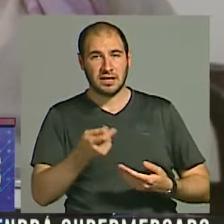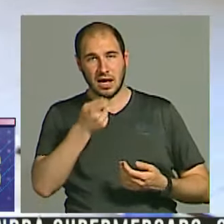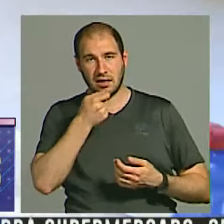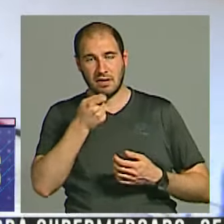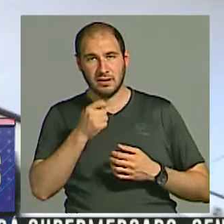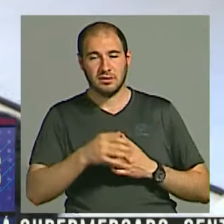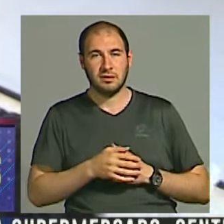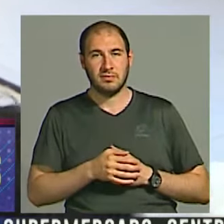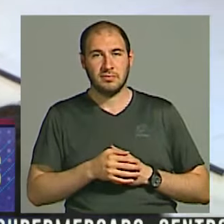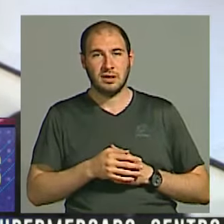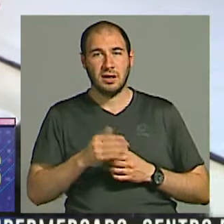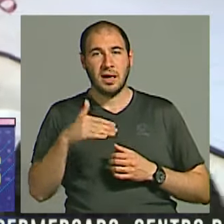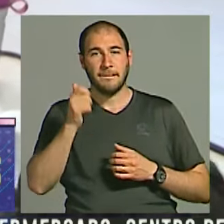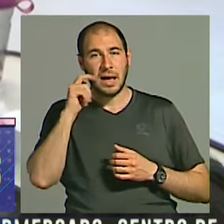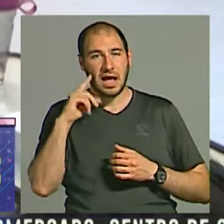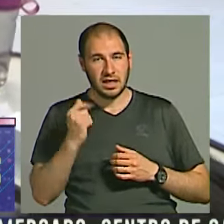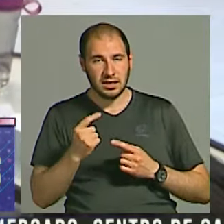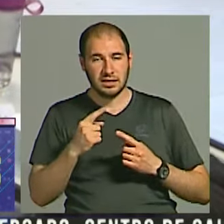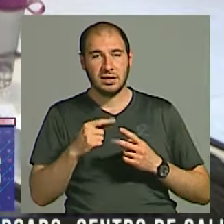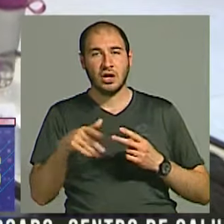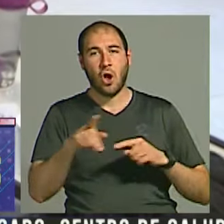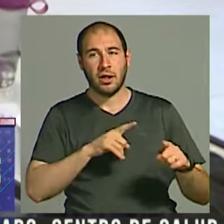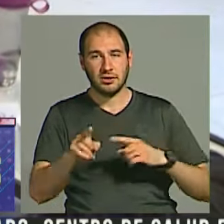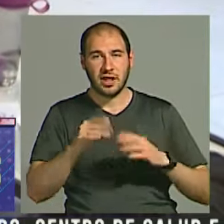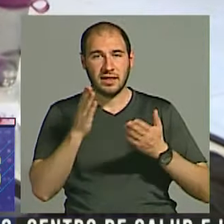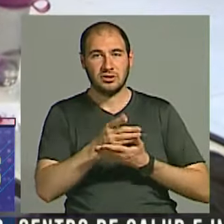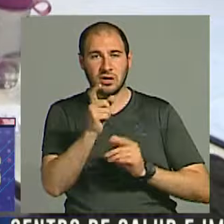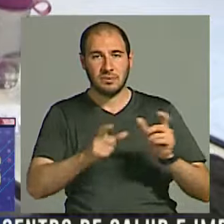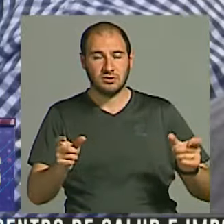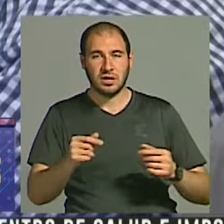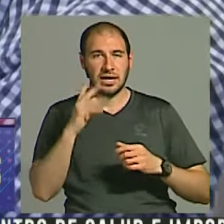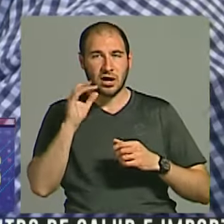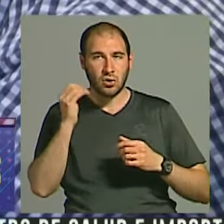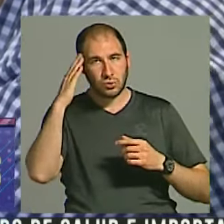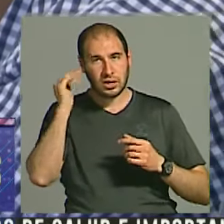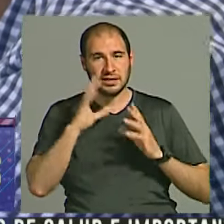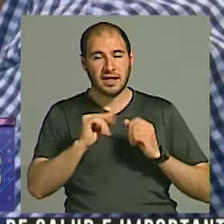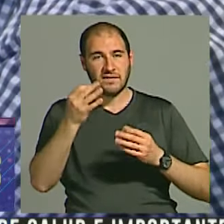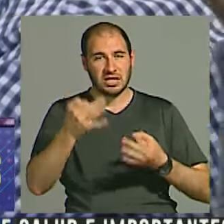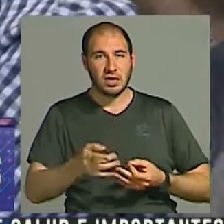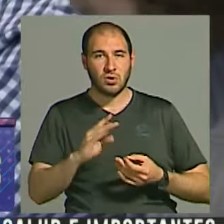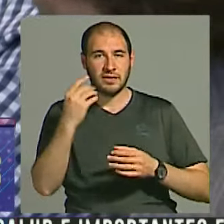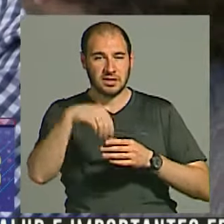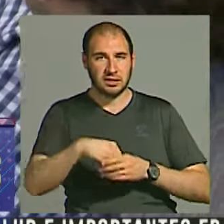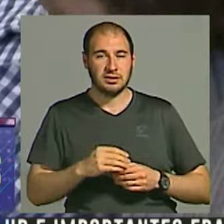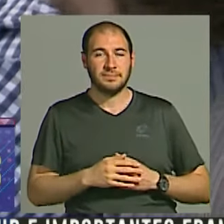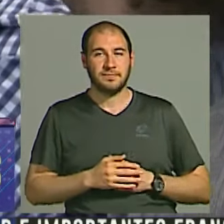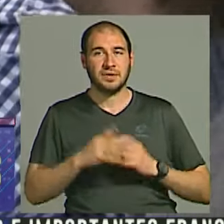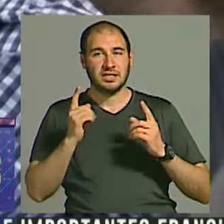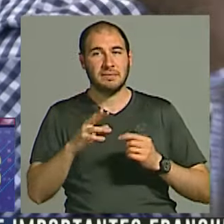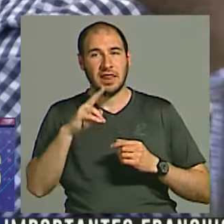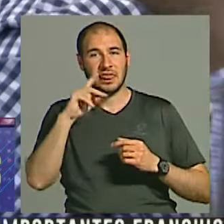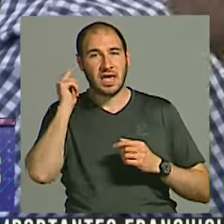que realizamos a Magalí Pizarro, Coordinación de Derechos Humanos, Género y Cultura de la Secretaría de Bienestar de la UNCuyo, y